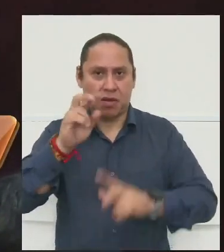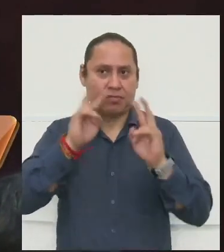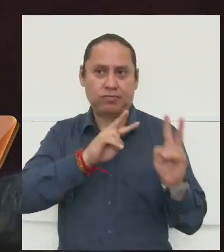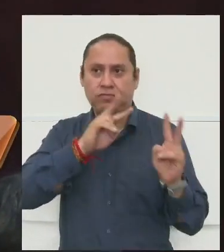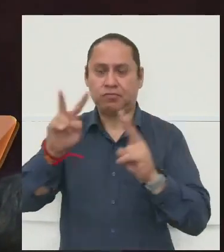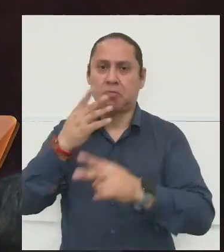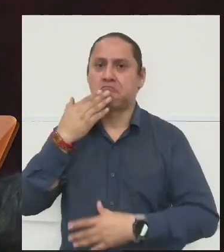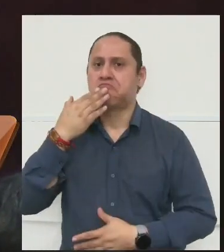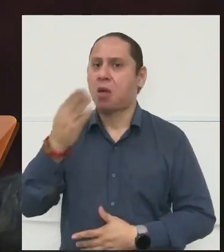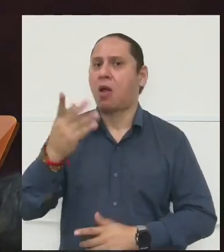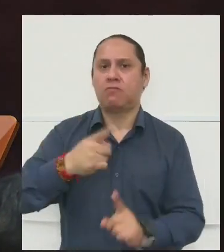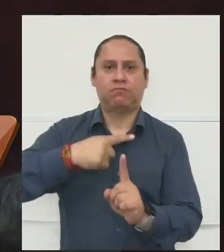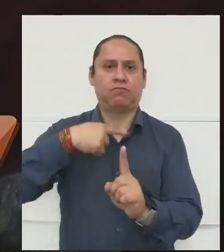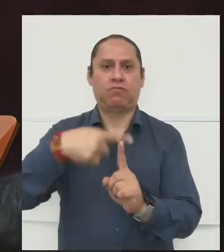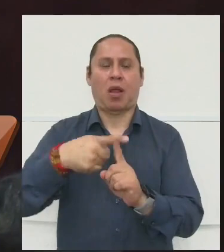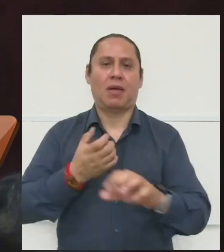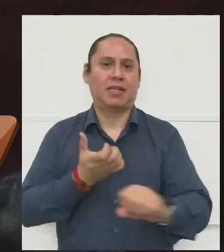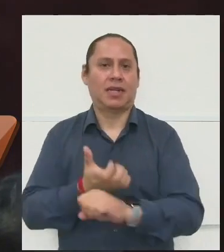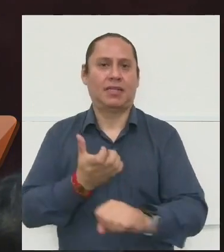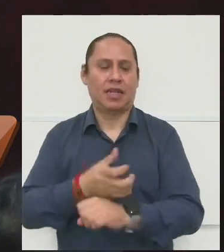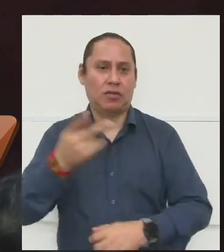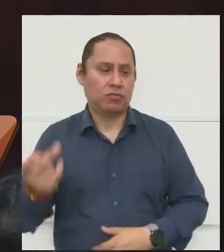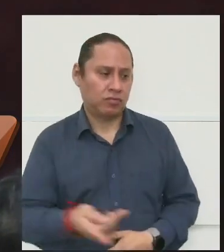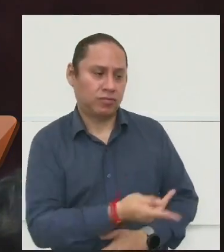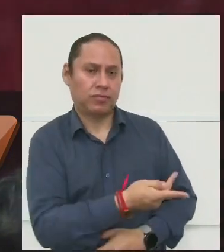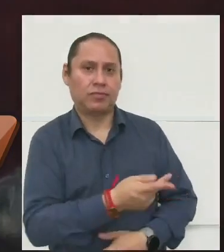bien y la prosperidad del